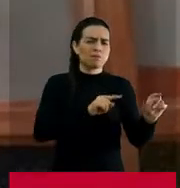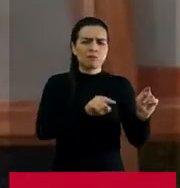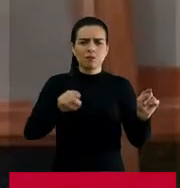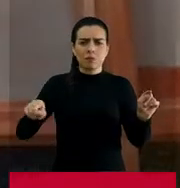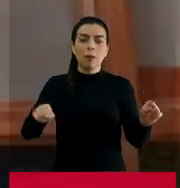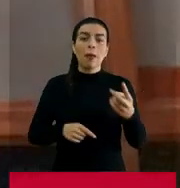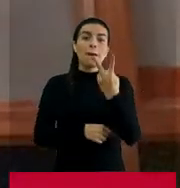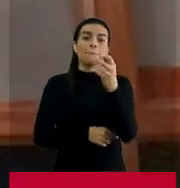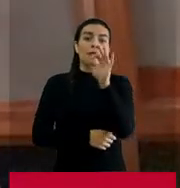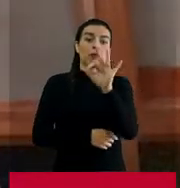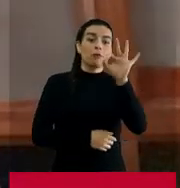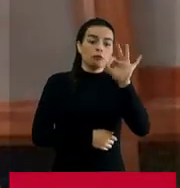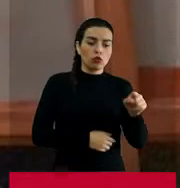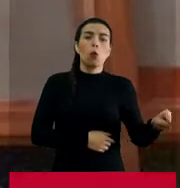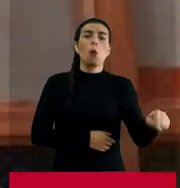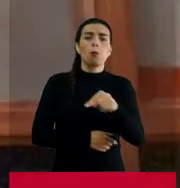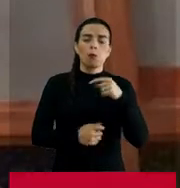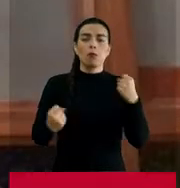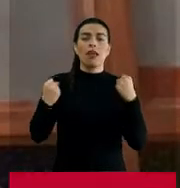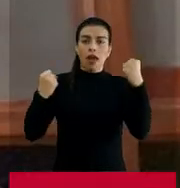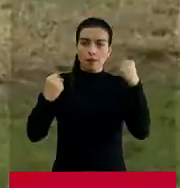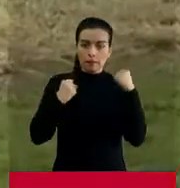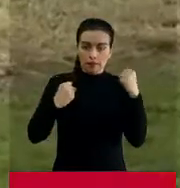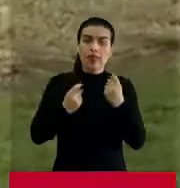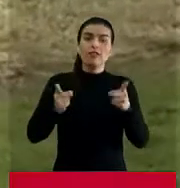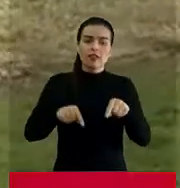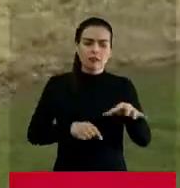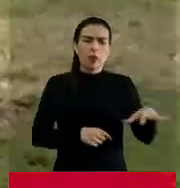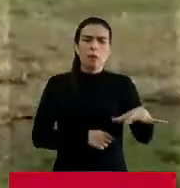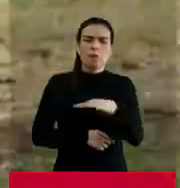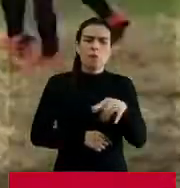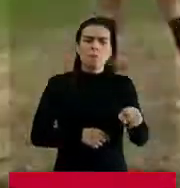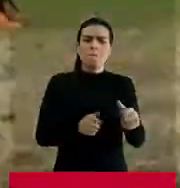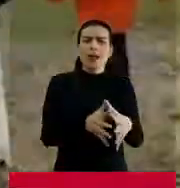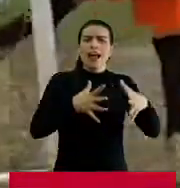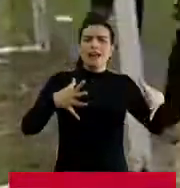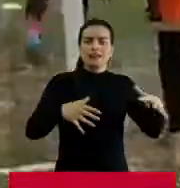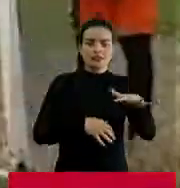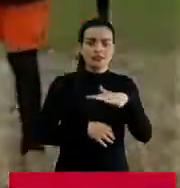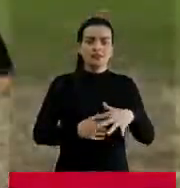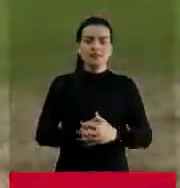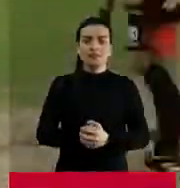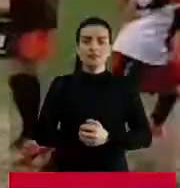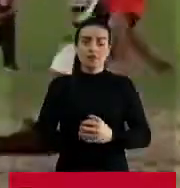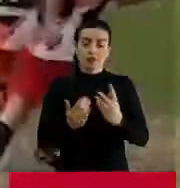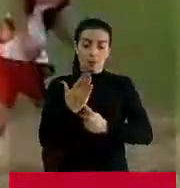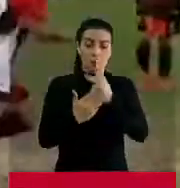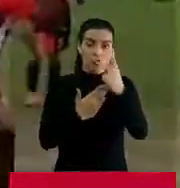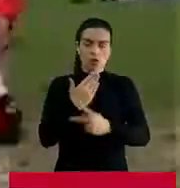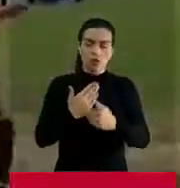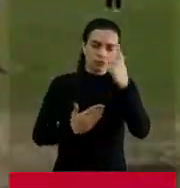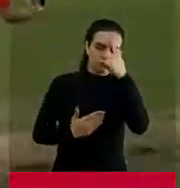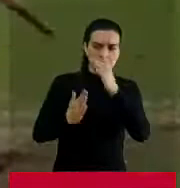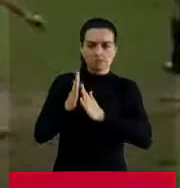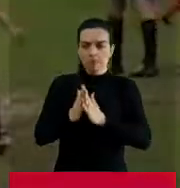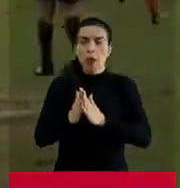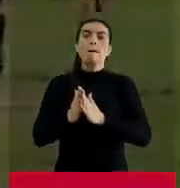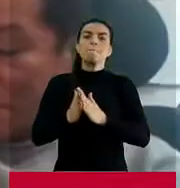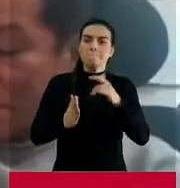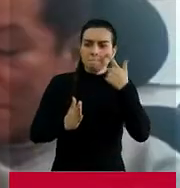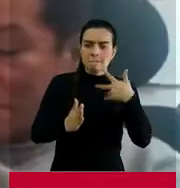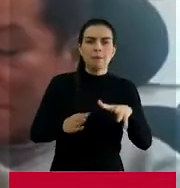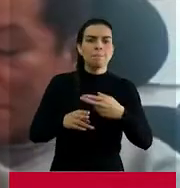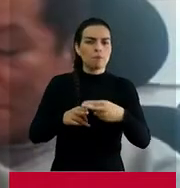de Bogotá y tenemos el skatepark más grande de todo el país. La materialización de este proyecto se ve cada vez más cerca después de que en dos